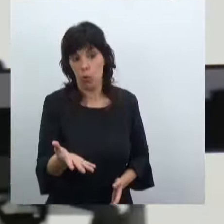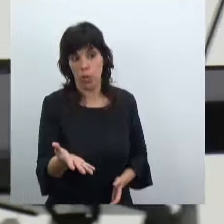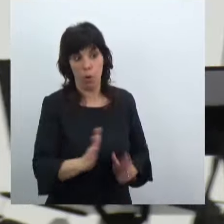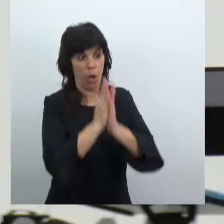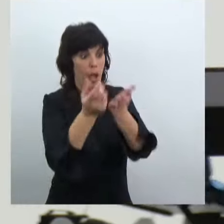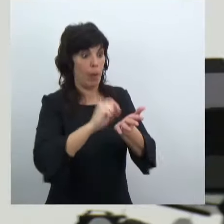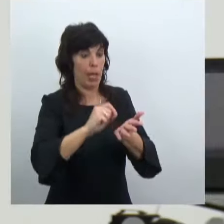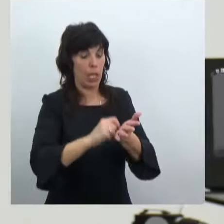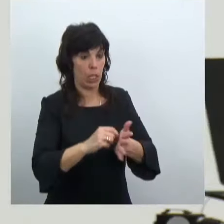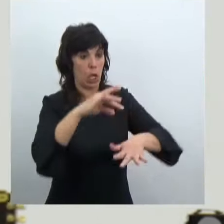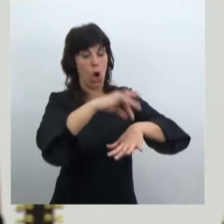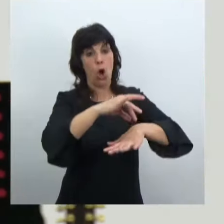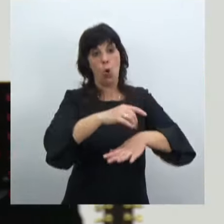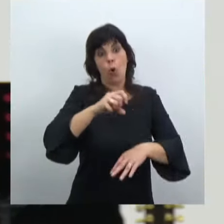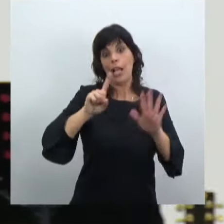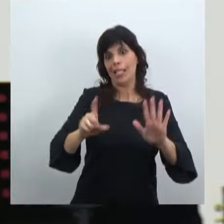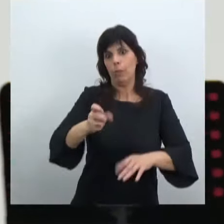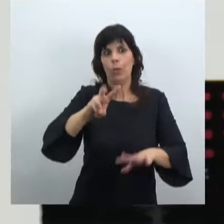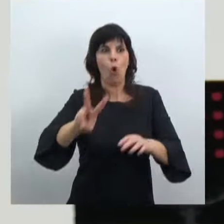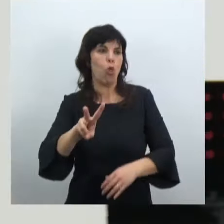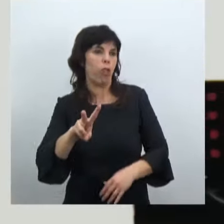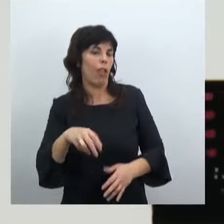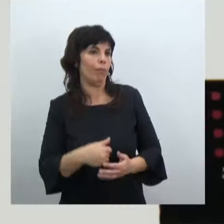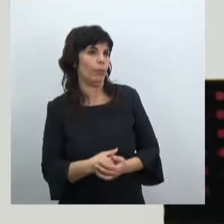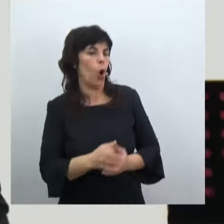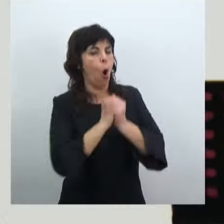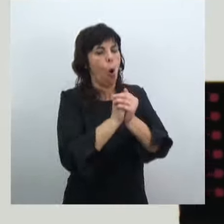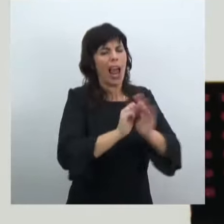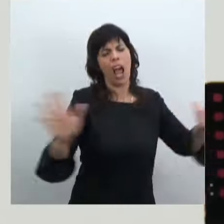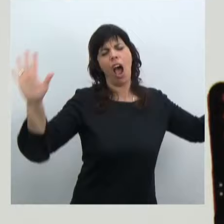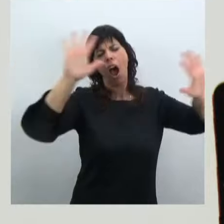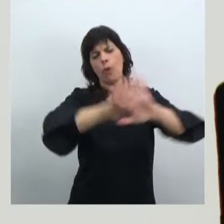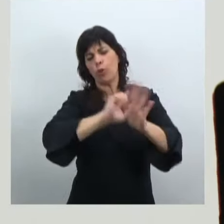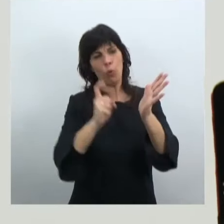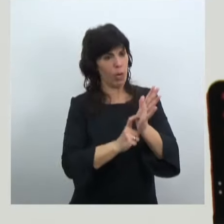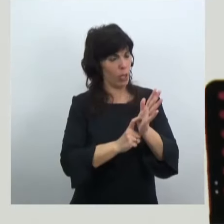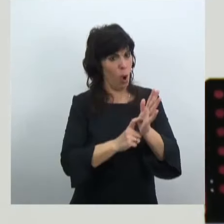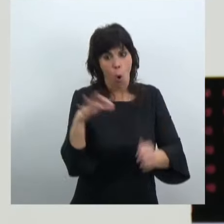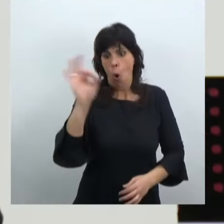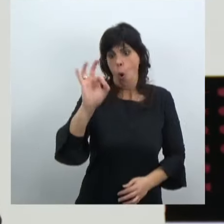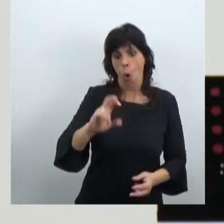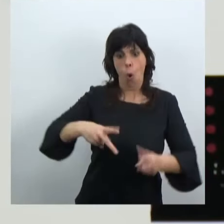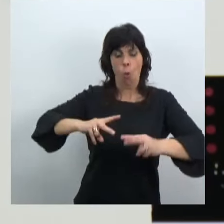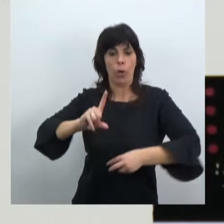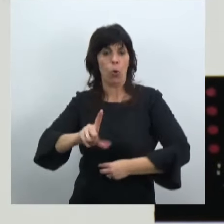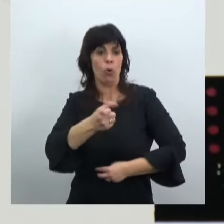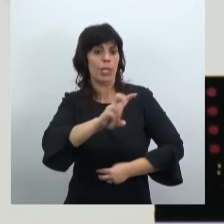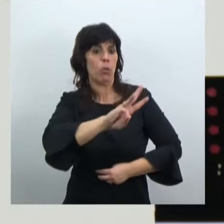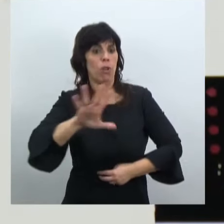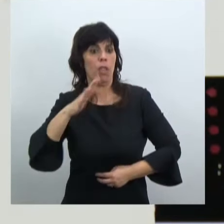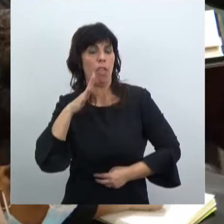la noche en Lucas 6, 12. Lo vemos orando por la mañana en Marcos 1,